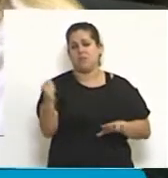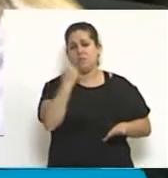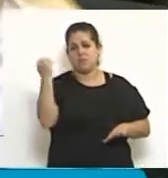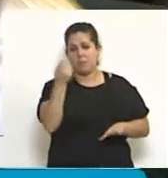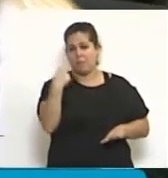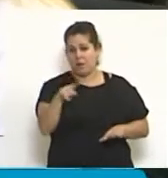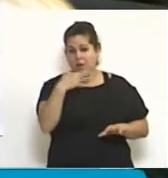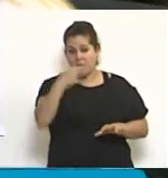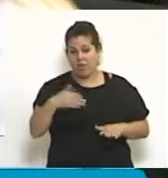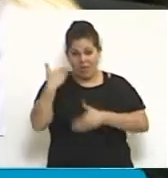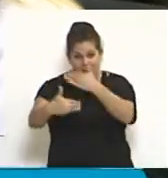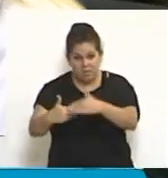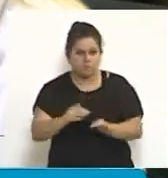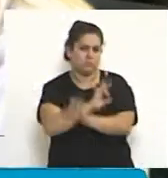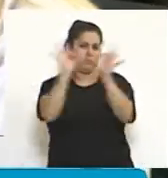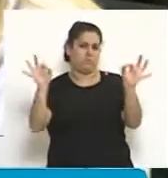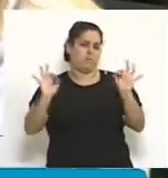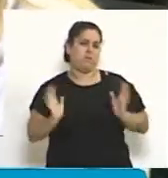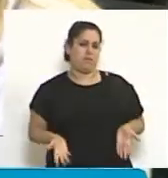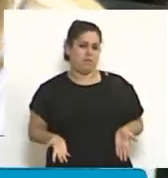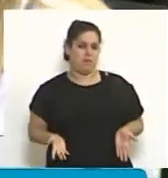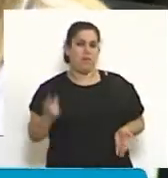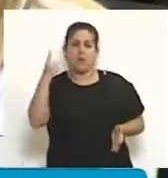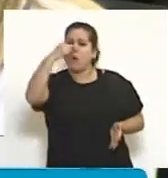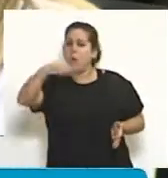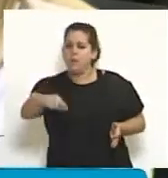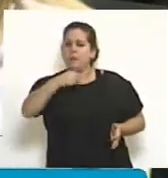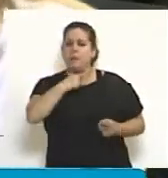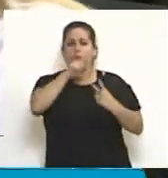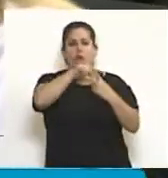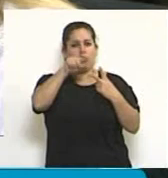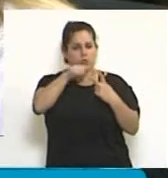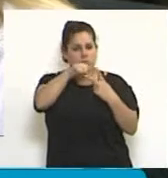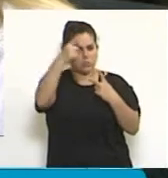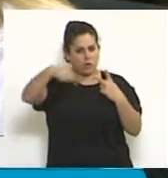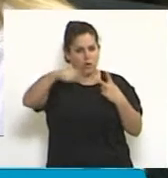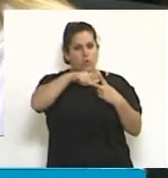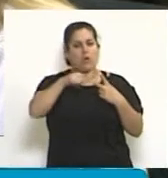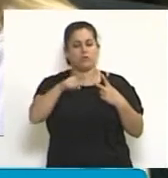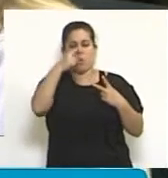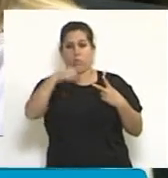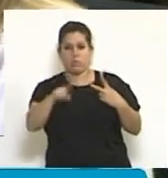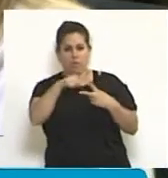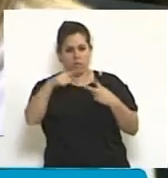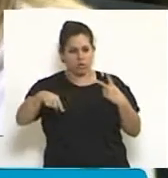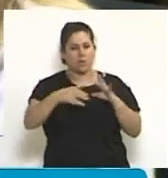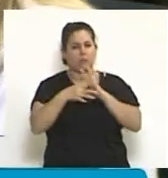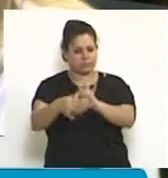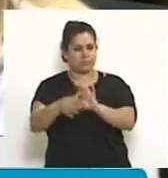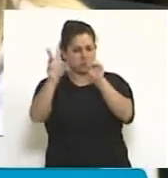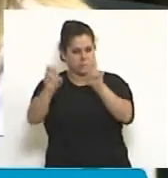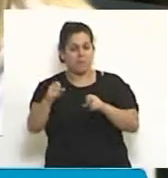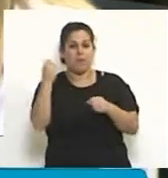ningún avance, digamos, notable. Quiero finalmente referirme a dos paradojas que encierran estas cuestiones.